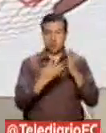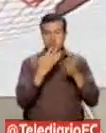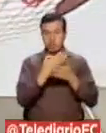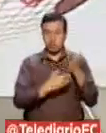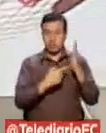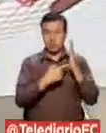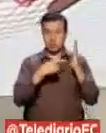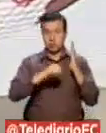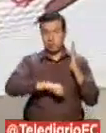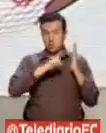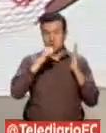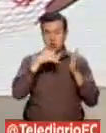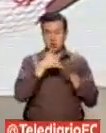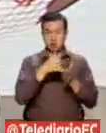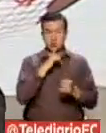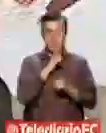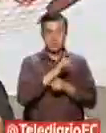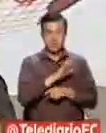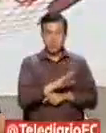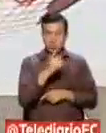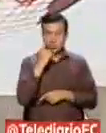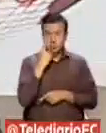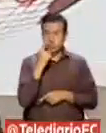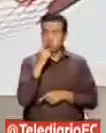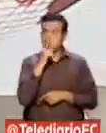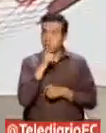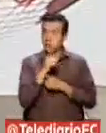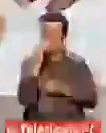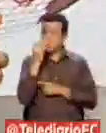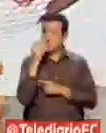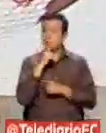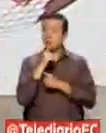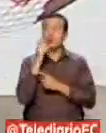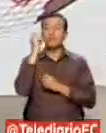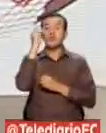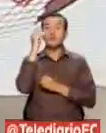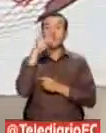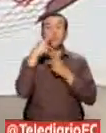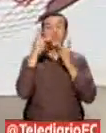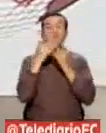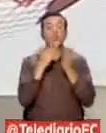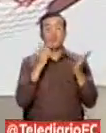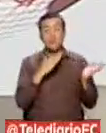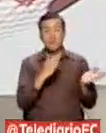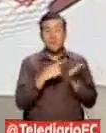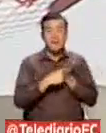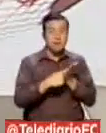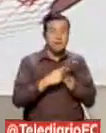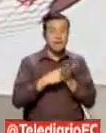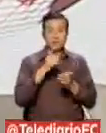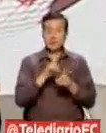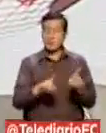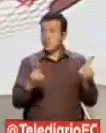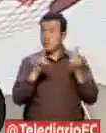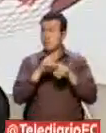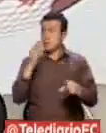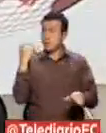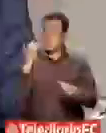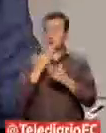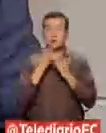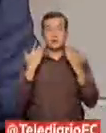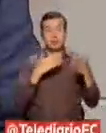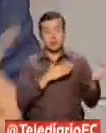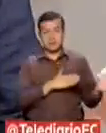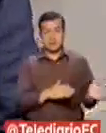han ganado los últimos premios se dedican a confirmar la información incluso del discurso público en tiempo real, debates, datos, estadísticas. Hace poco se denunció